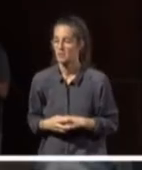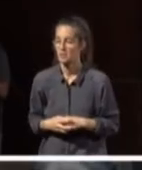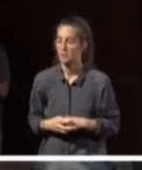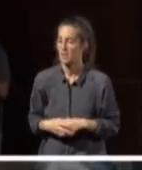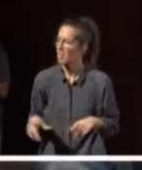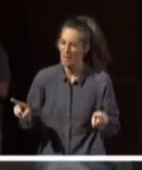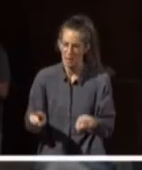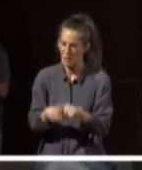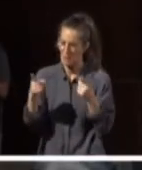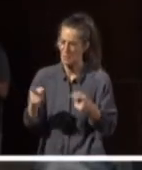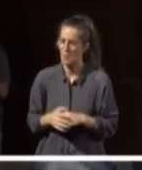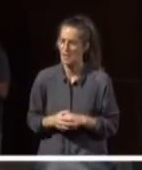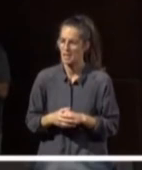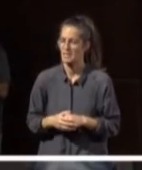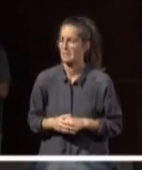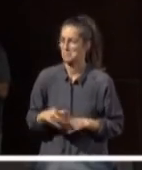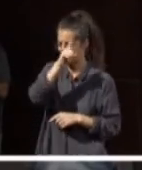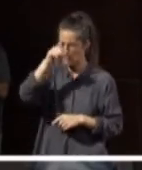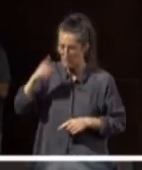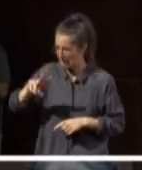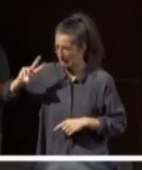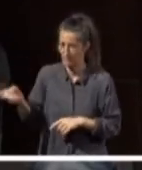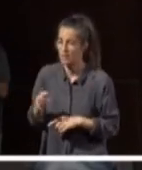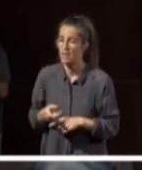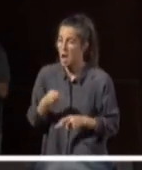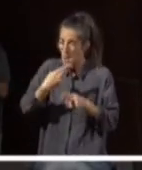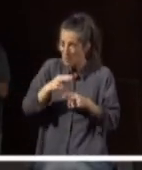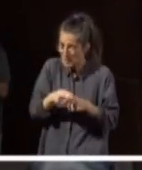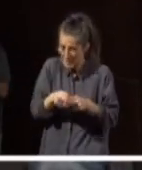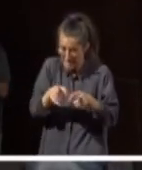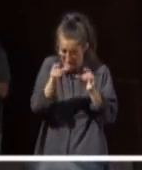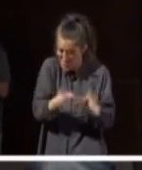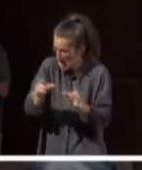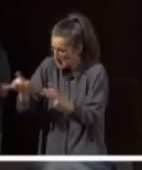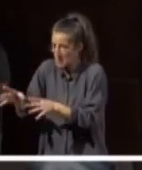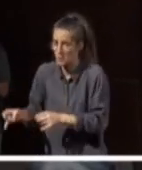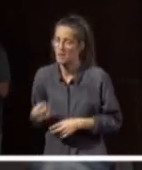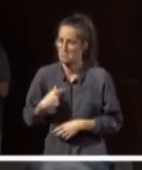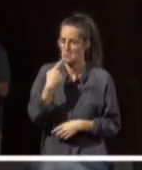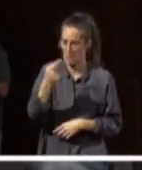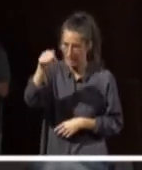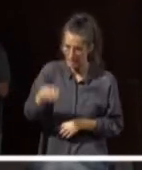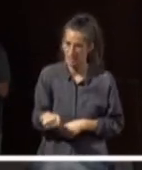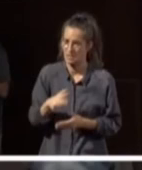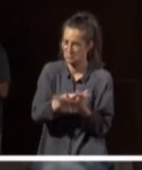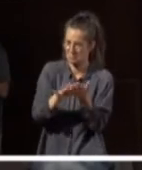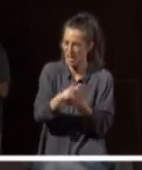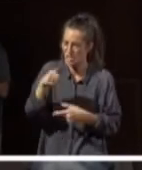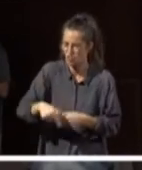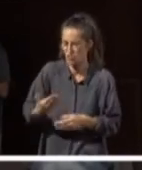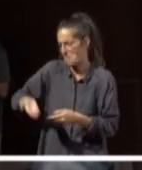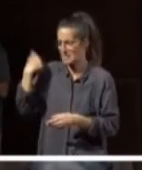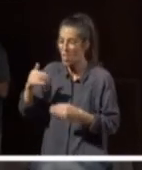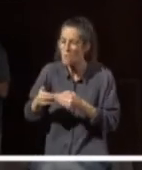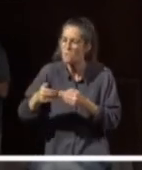san telmo que madrid las políticas eran exactamente las mismas y yo digo aquí que eso es pasado que el futuro